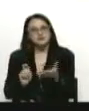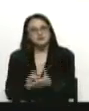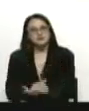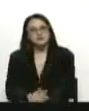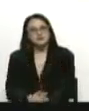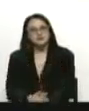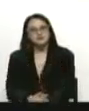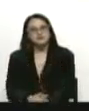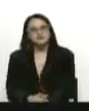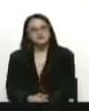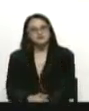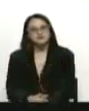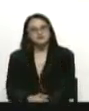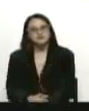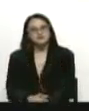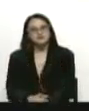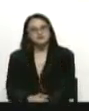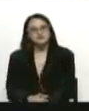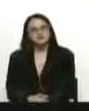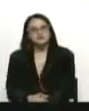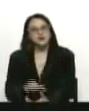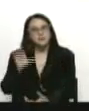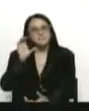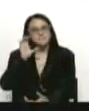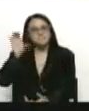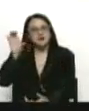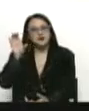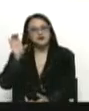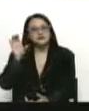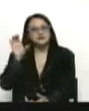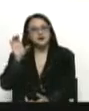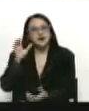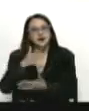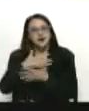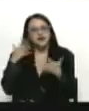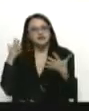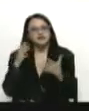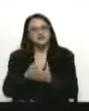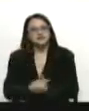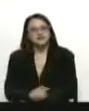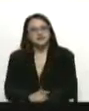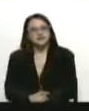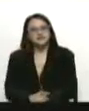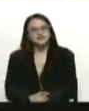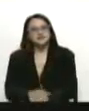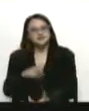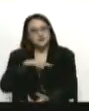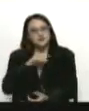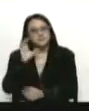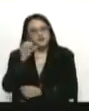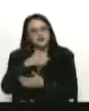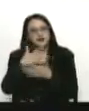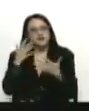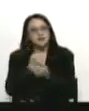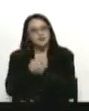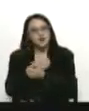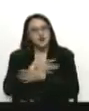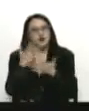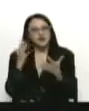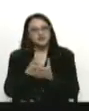la pizarra quisiera escribir patria grande. Es la nuestra, la patria grande, amor